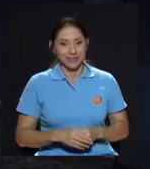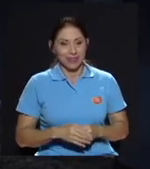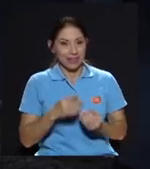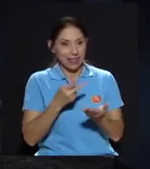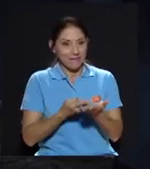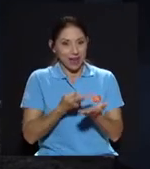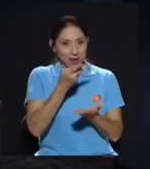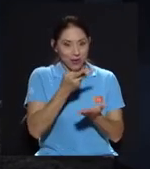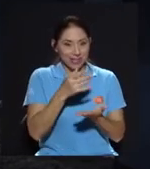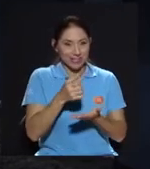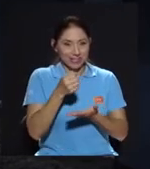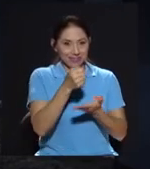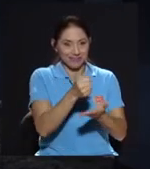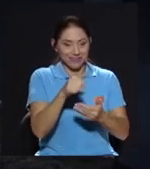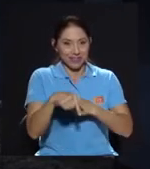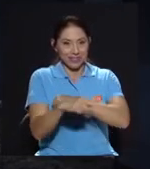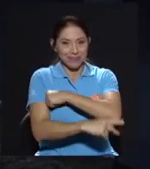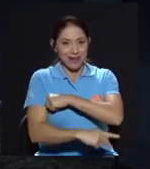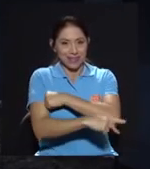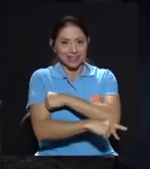la que fue